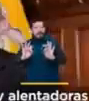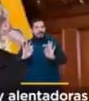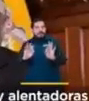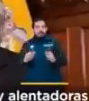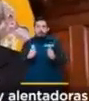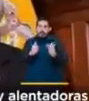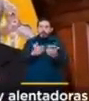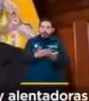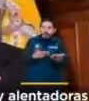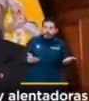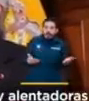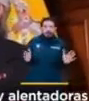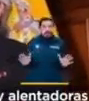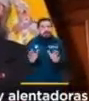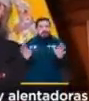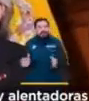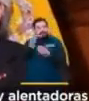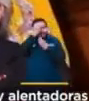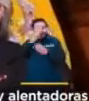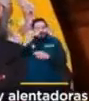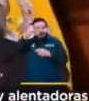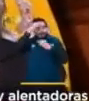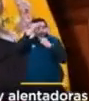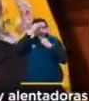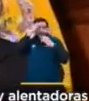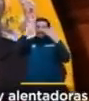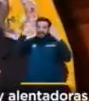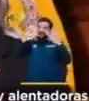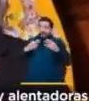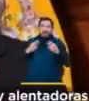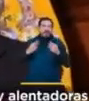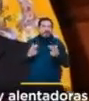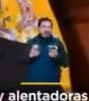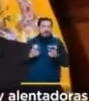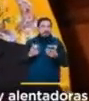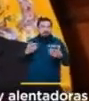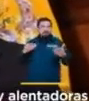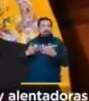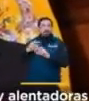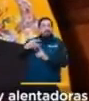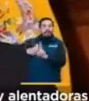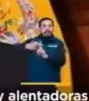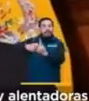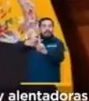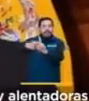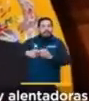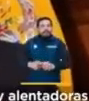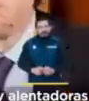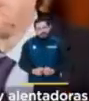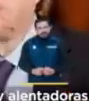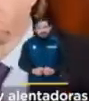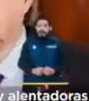Bien, grandes obras y alentadoras noticias se han acelerado en los últimos